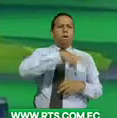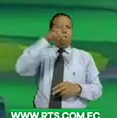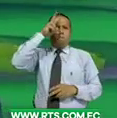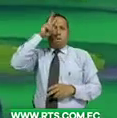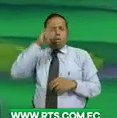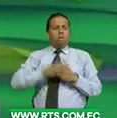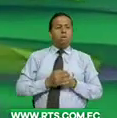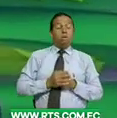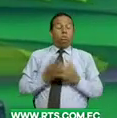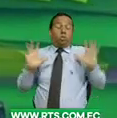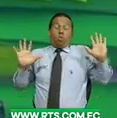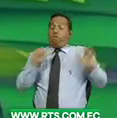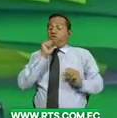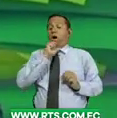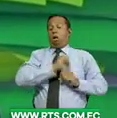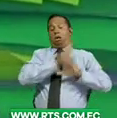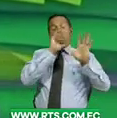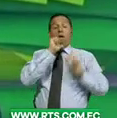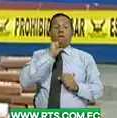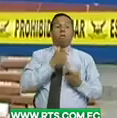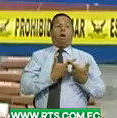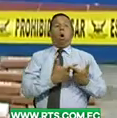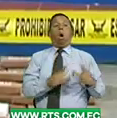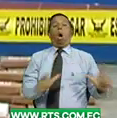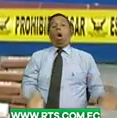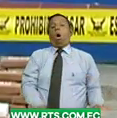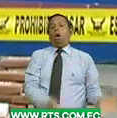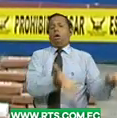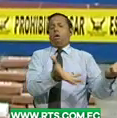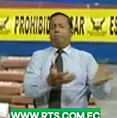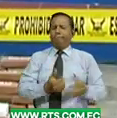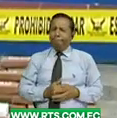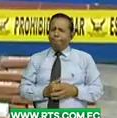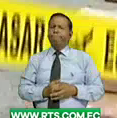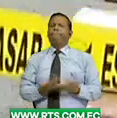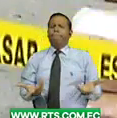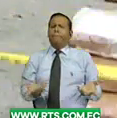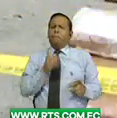duda razonable, según las autoridades, pese a contar con los elementos